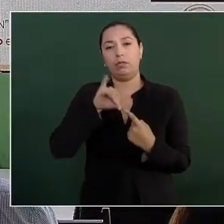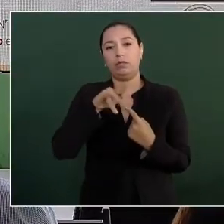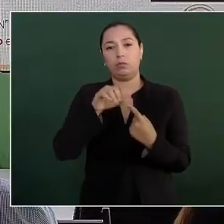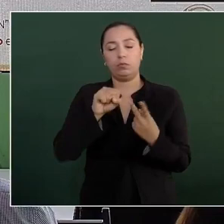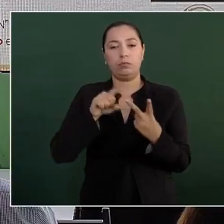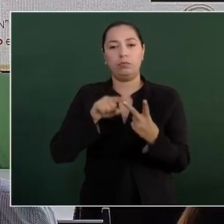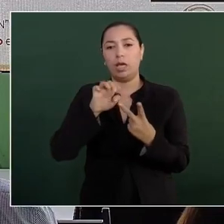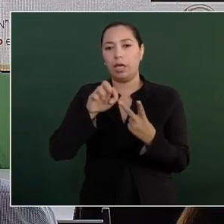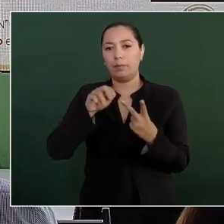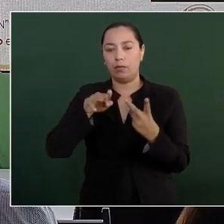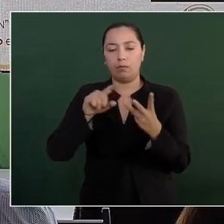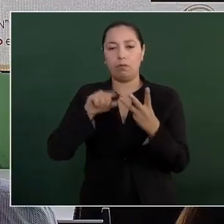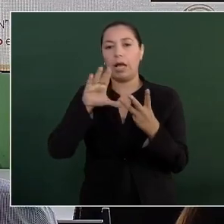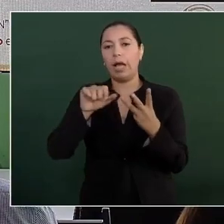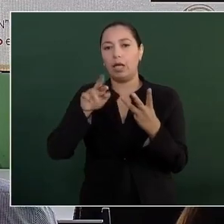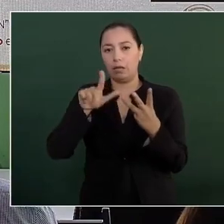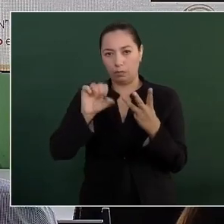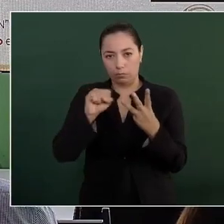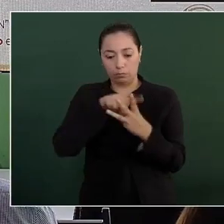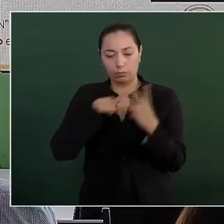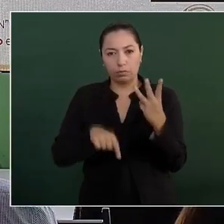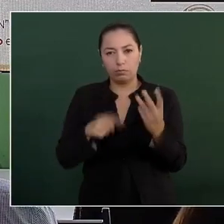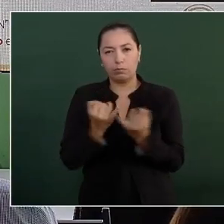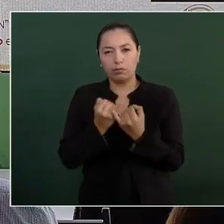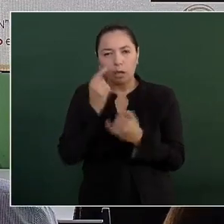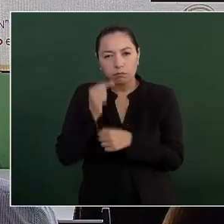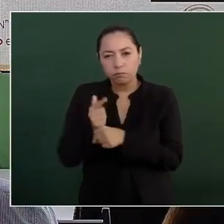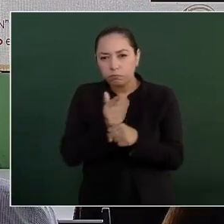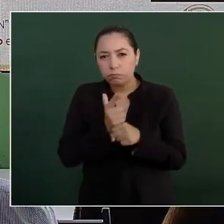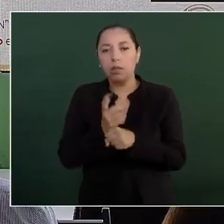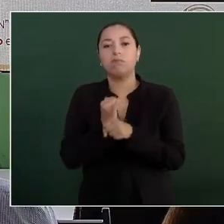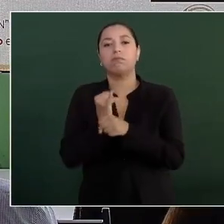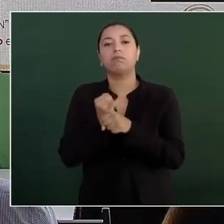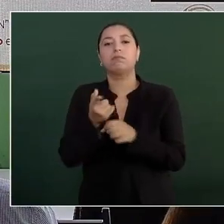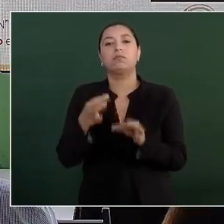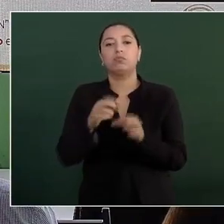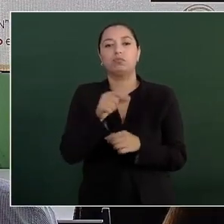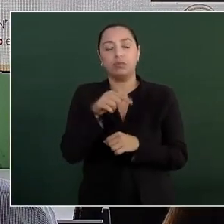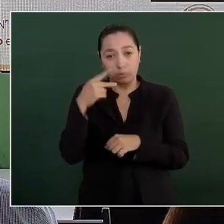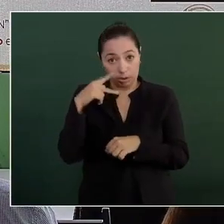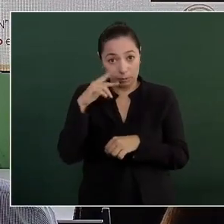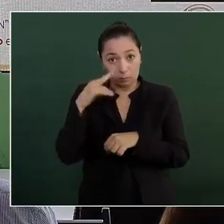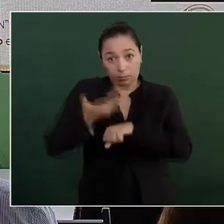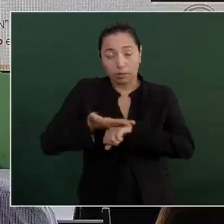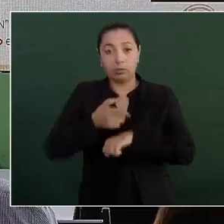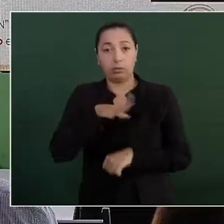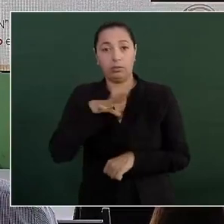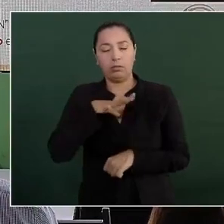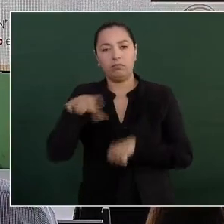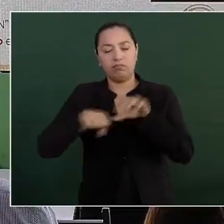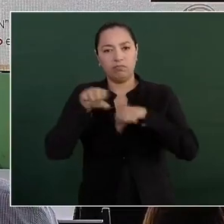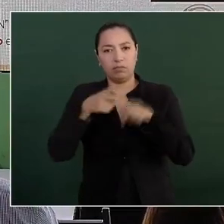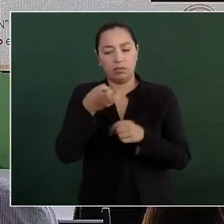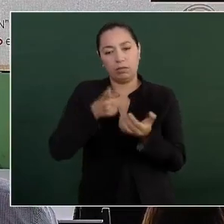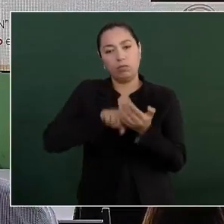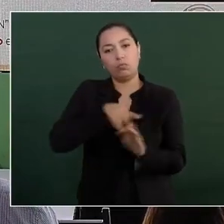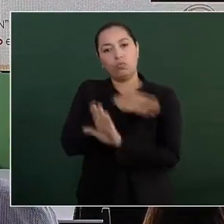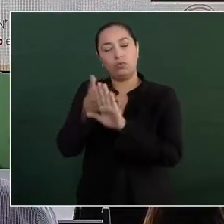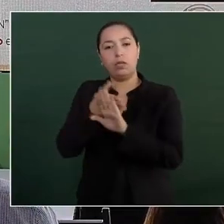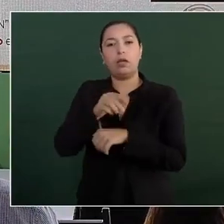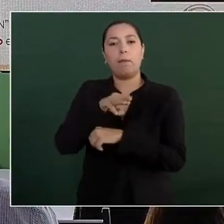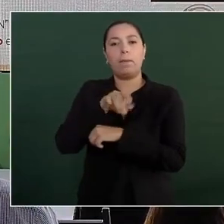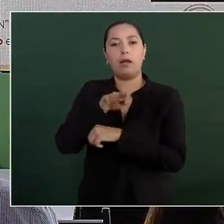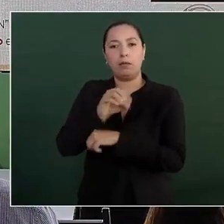Alberto N., tras acreditar su responsabilidad en el homicidio calificado cometido en agravio de Mario Alejandro